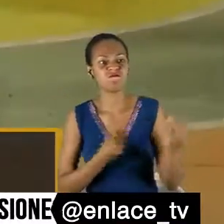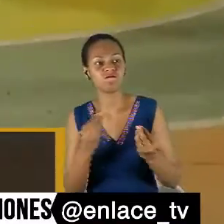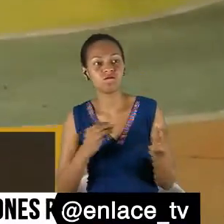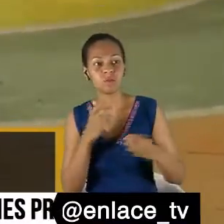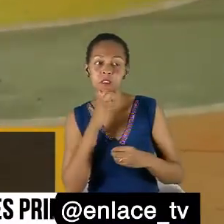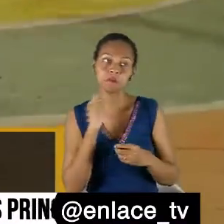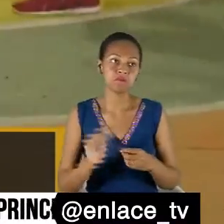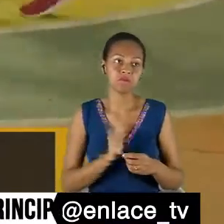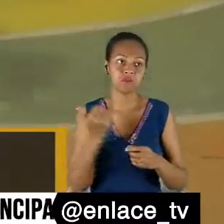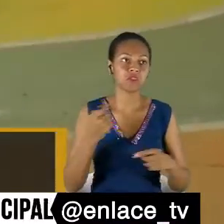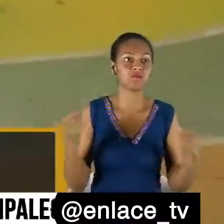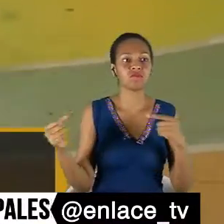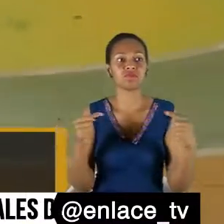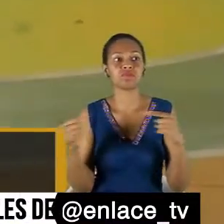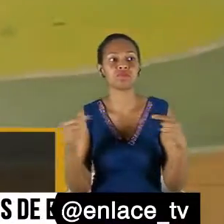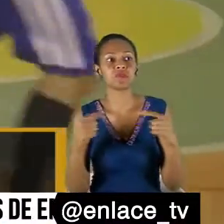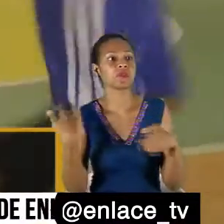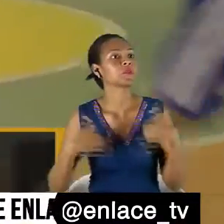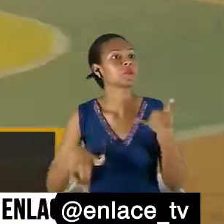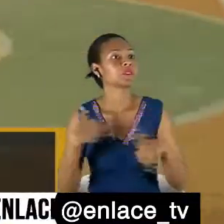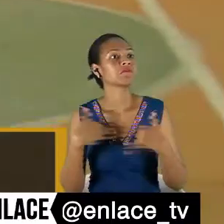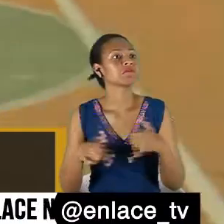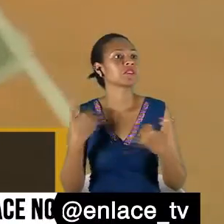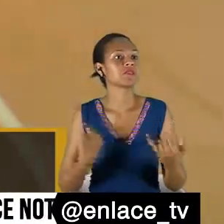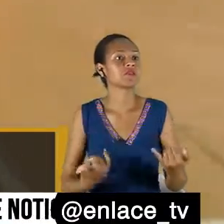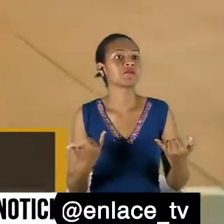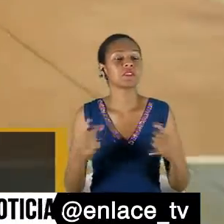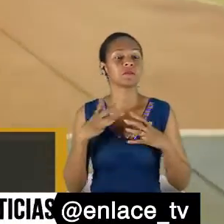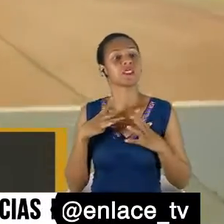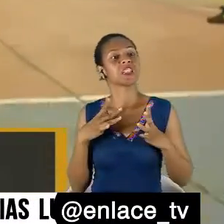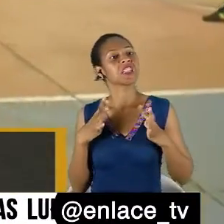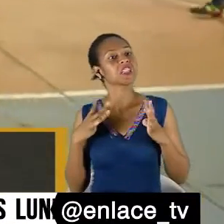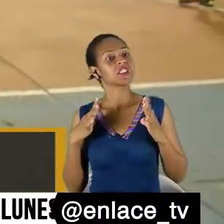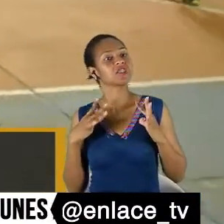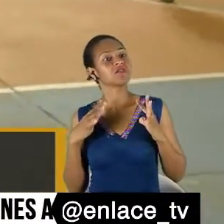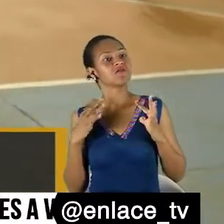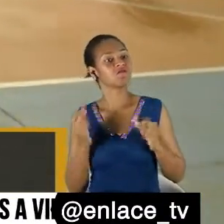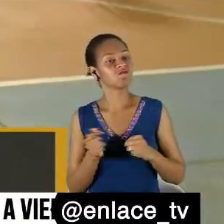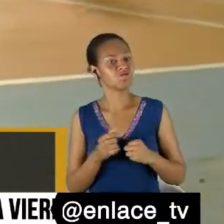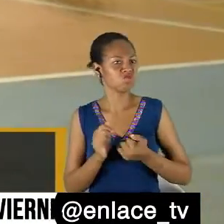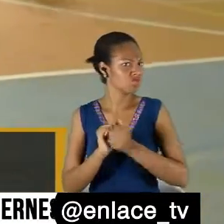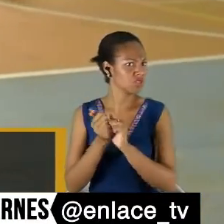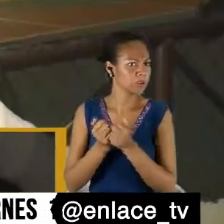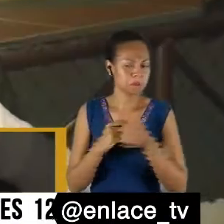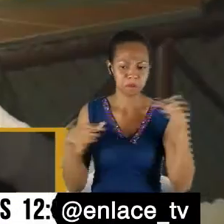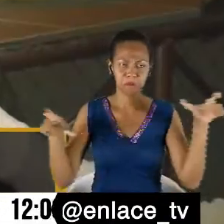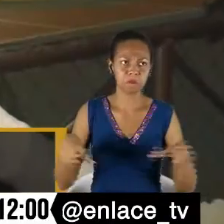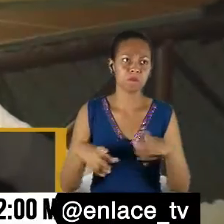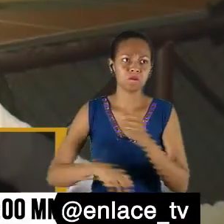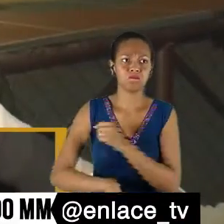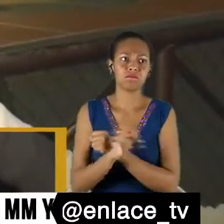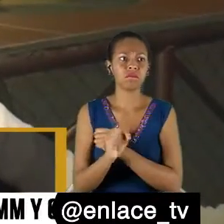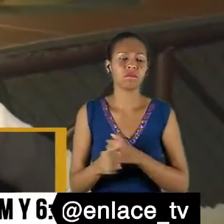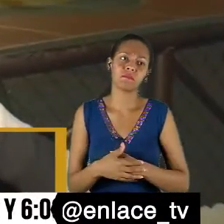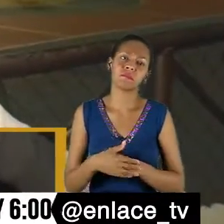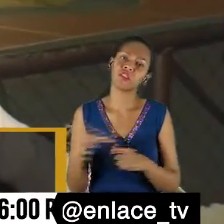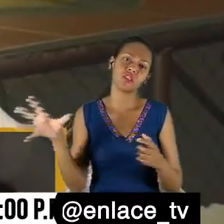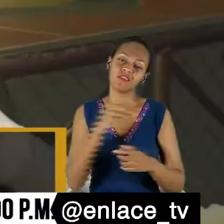estamos en un periodo vacacional, y por qué no con esto que es el deporte, el microfútbol, que lo conocemos